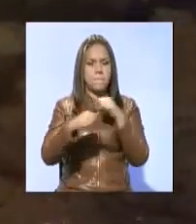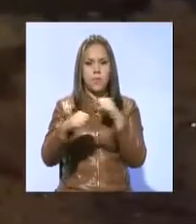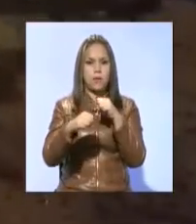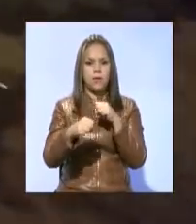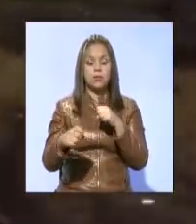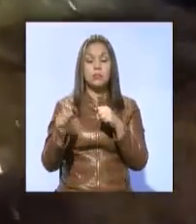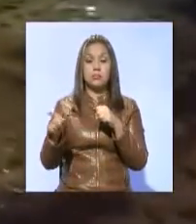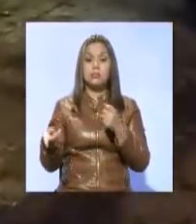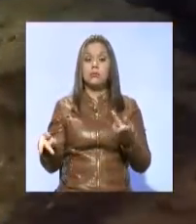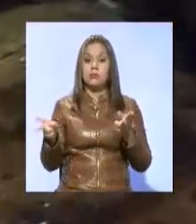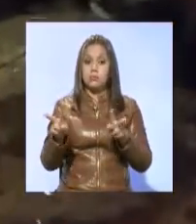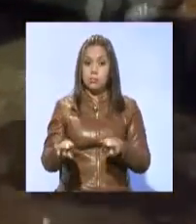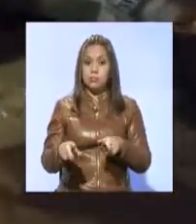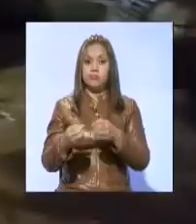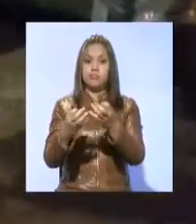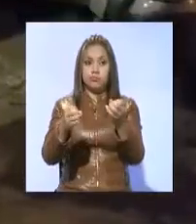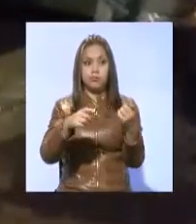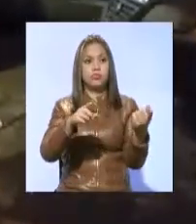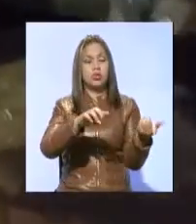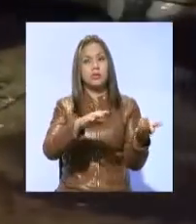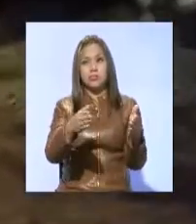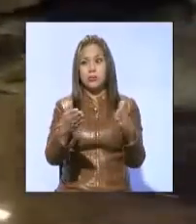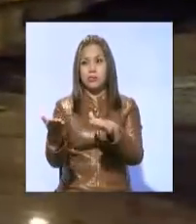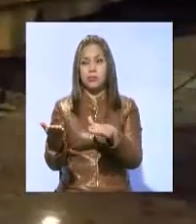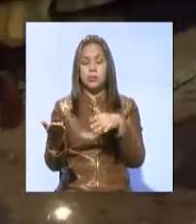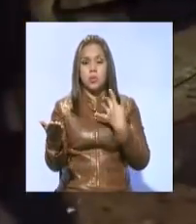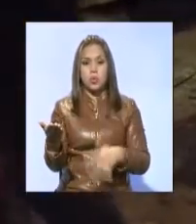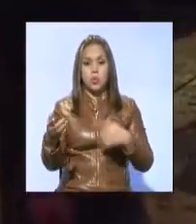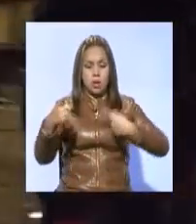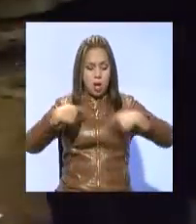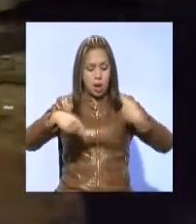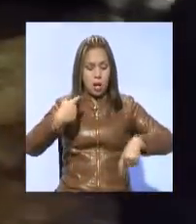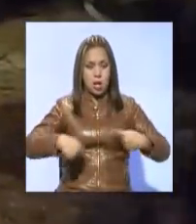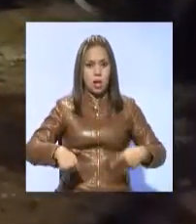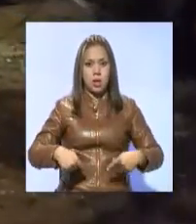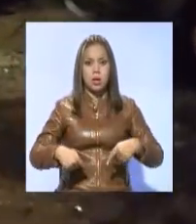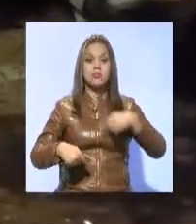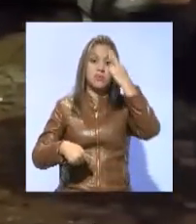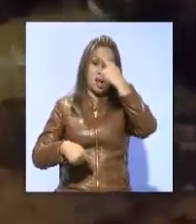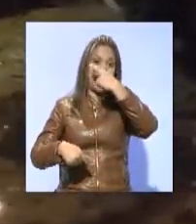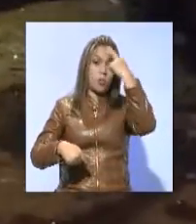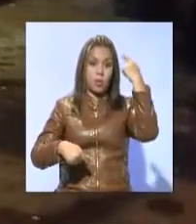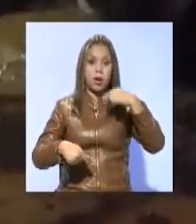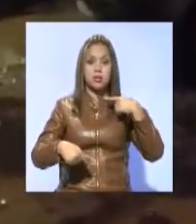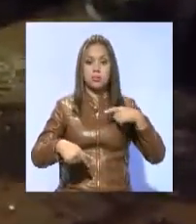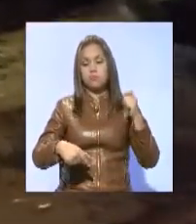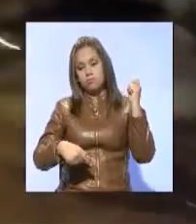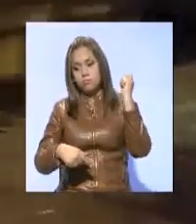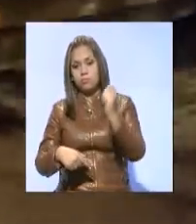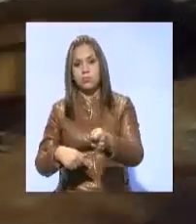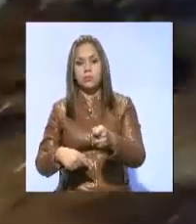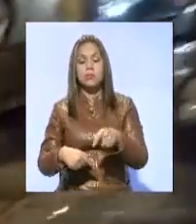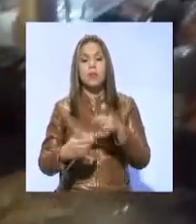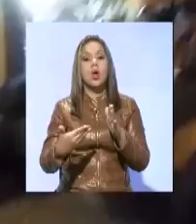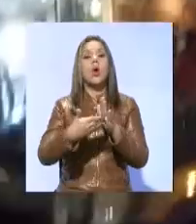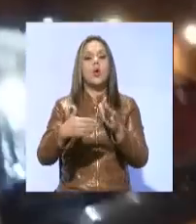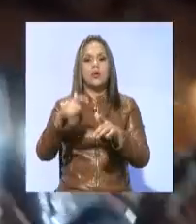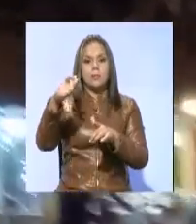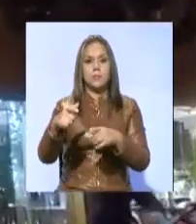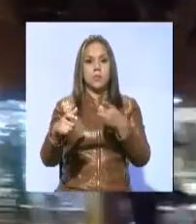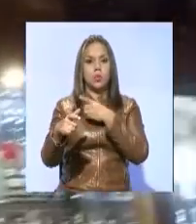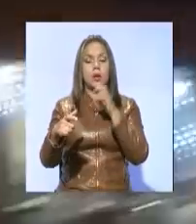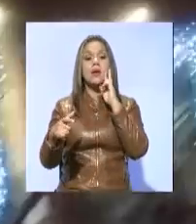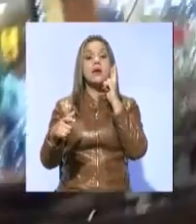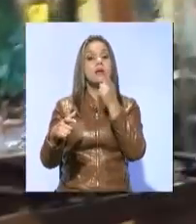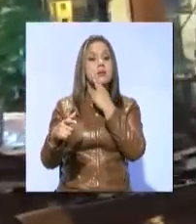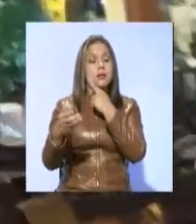integral de las víctimas a causa del suceso. La fiscal provincial de Pichincha, Tania Moreno, anunció este martes que los cargos en contra de la persona natural y jurídica de